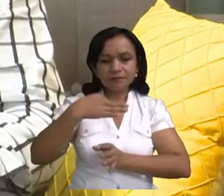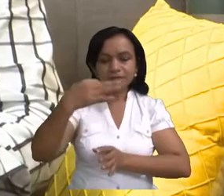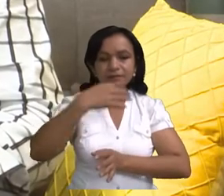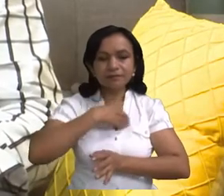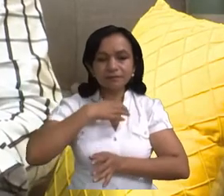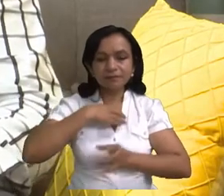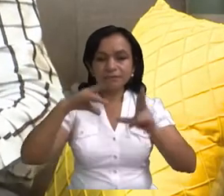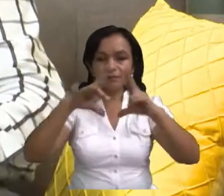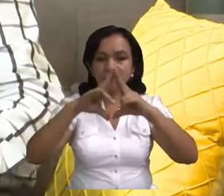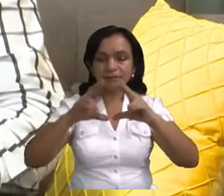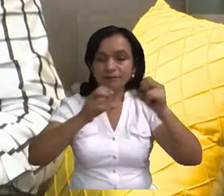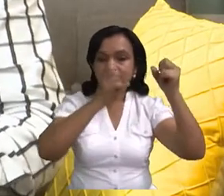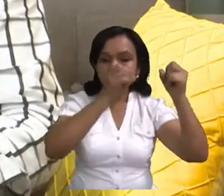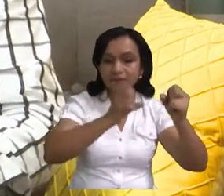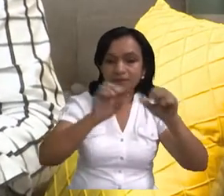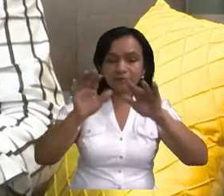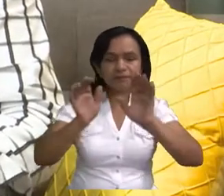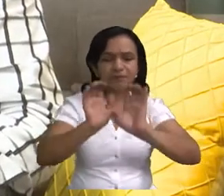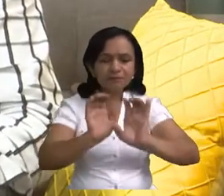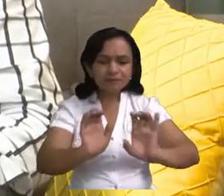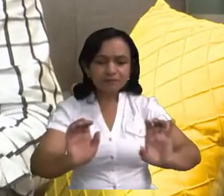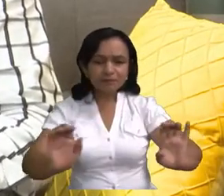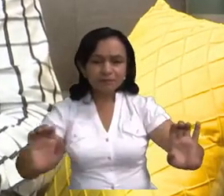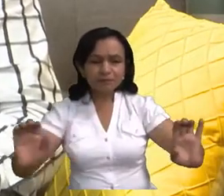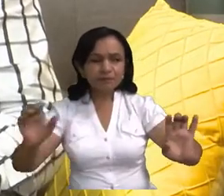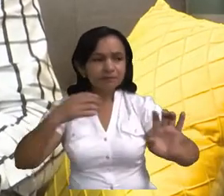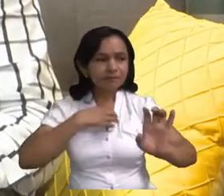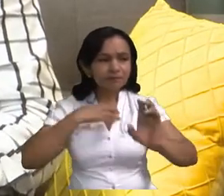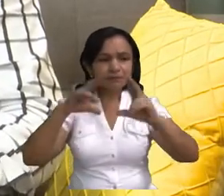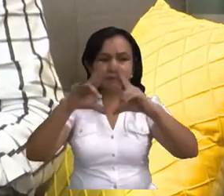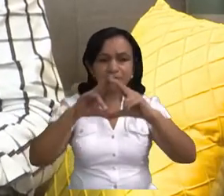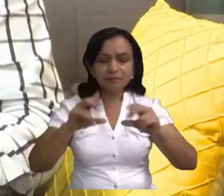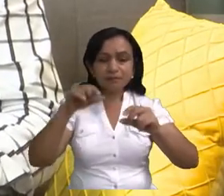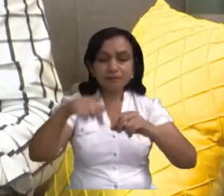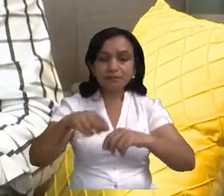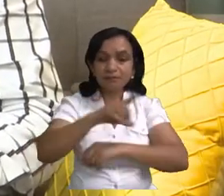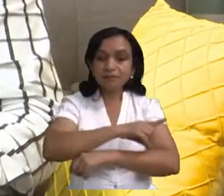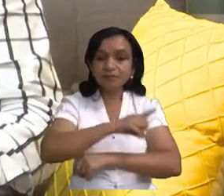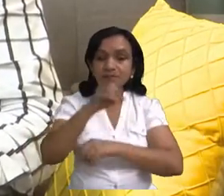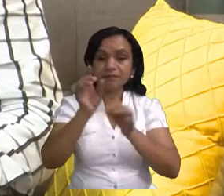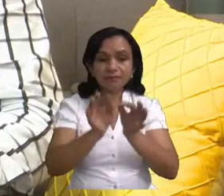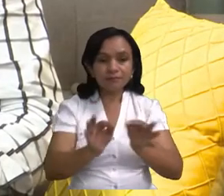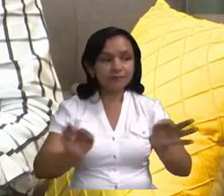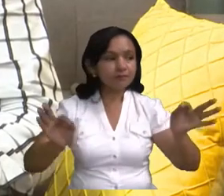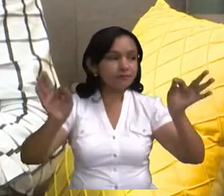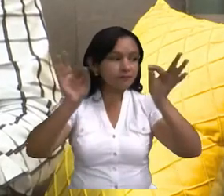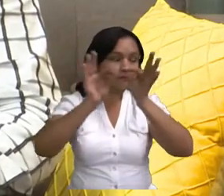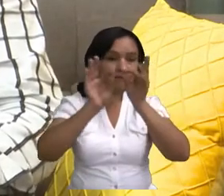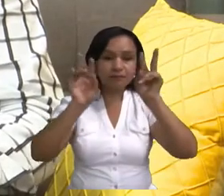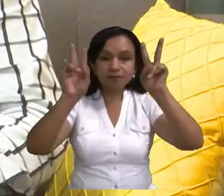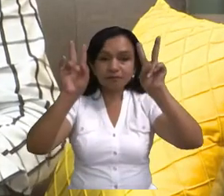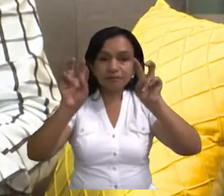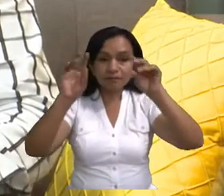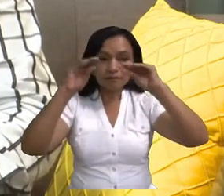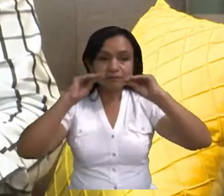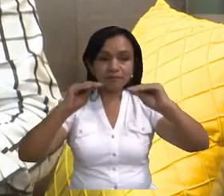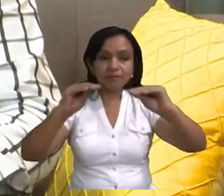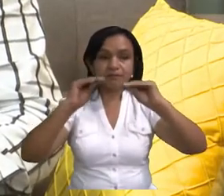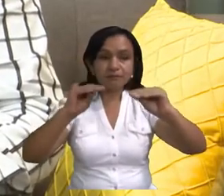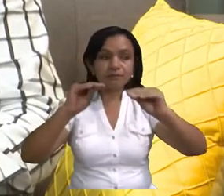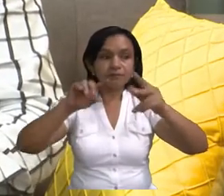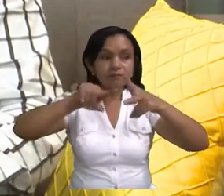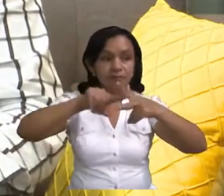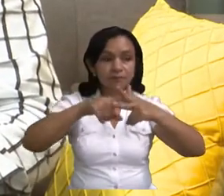las hijas, hijos, niñas y niños del país. Un momento muy importante. Y a propósito de la educación, el inicio también del ciclo